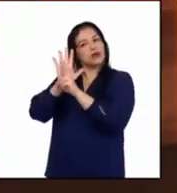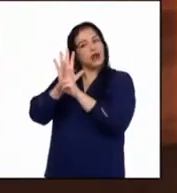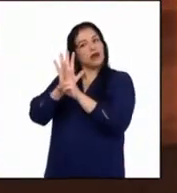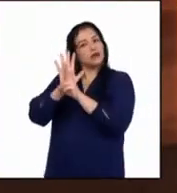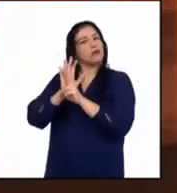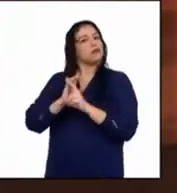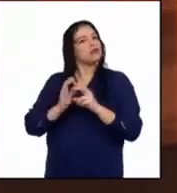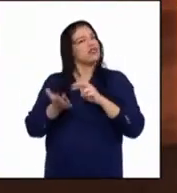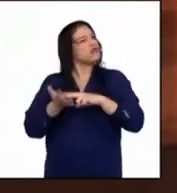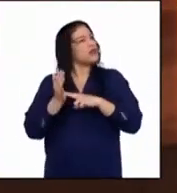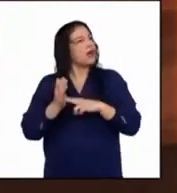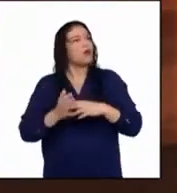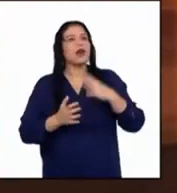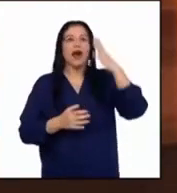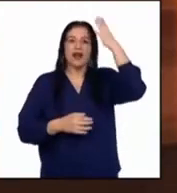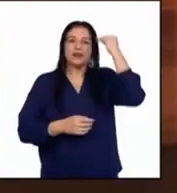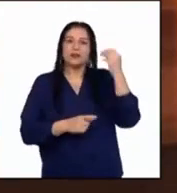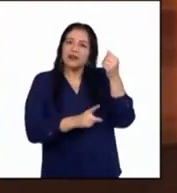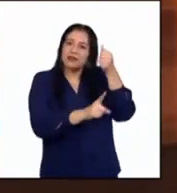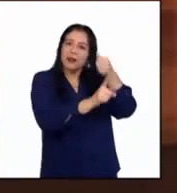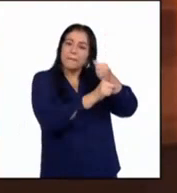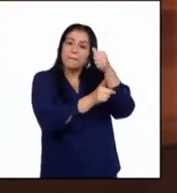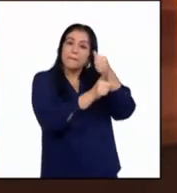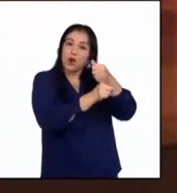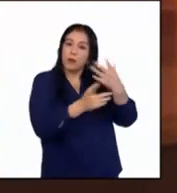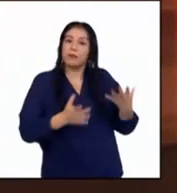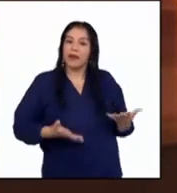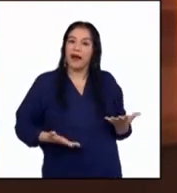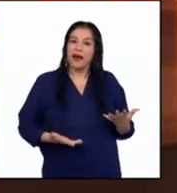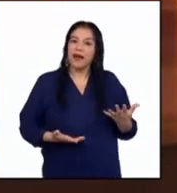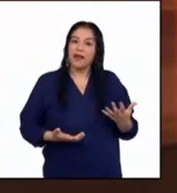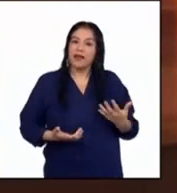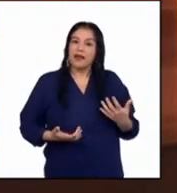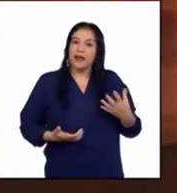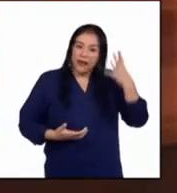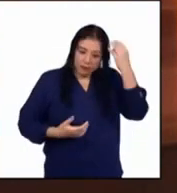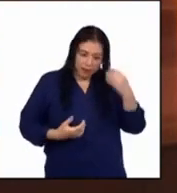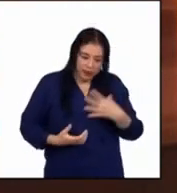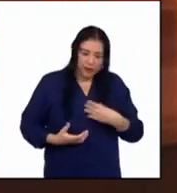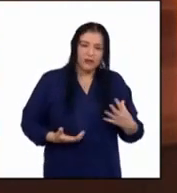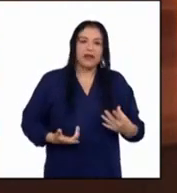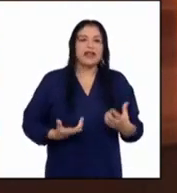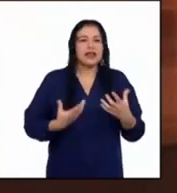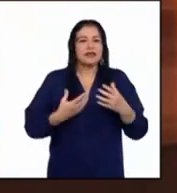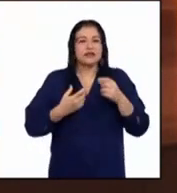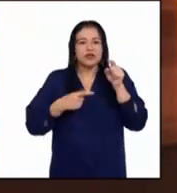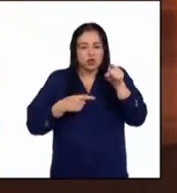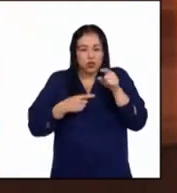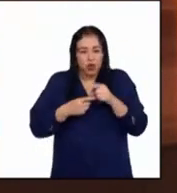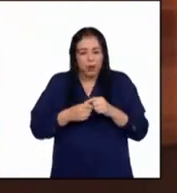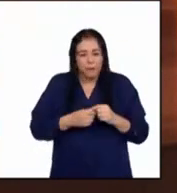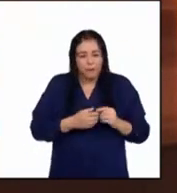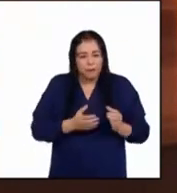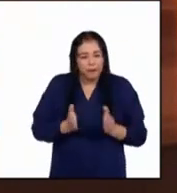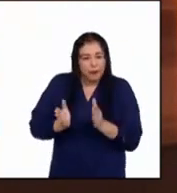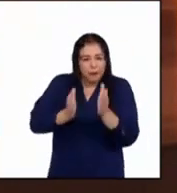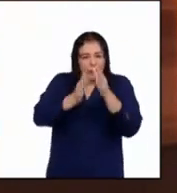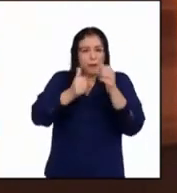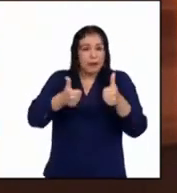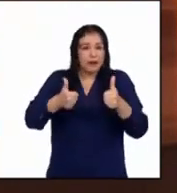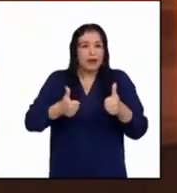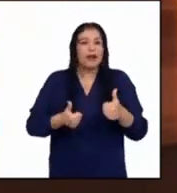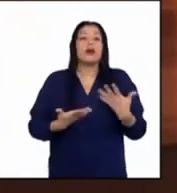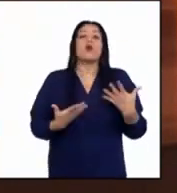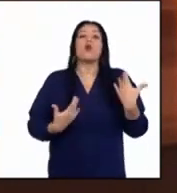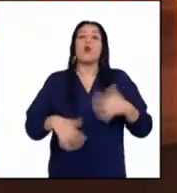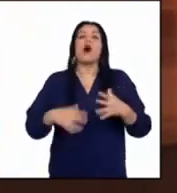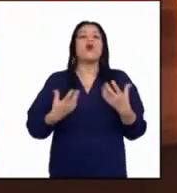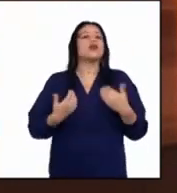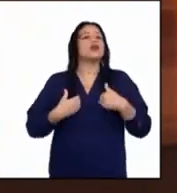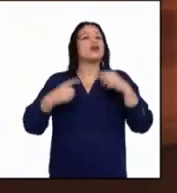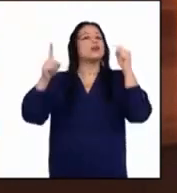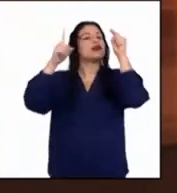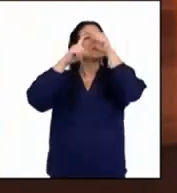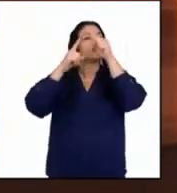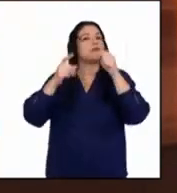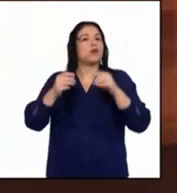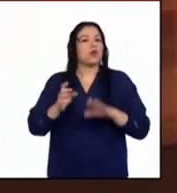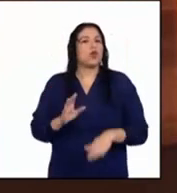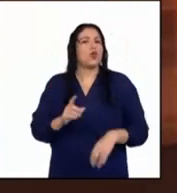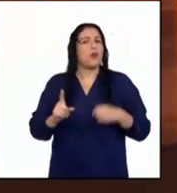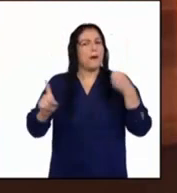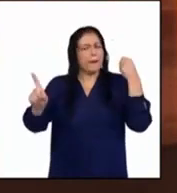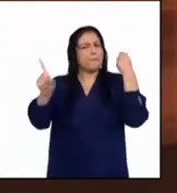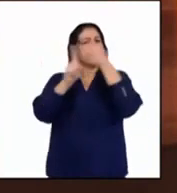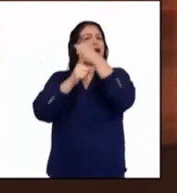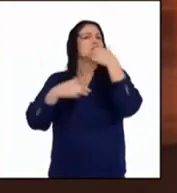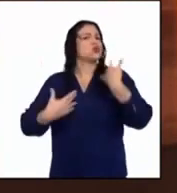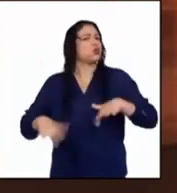vivencial, que gestionada de la manera correcta puede lograr dos cosas: un alto impacto social y el desarrollo de